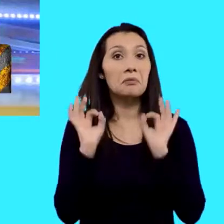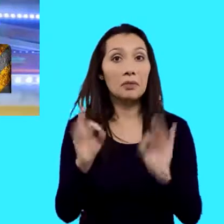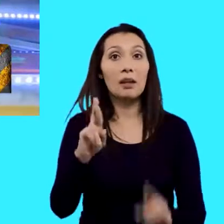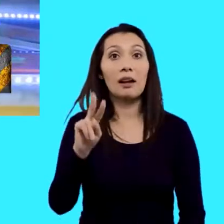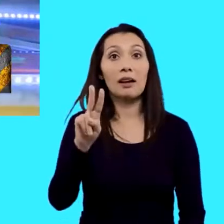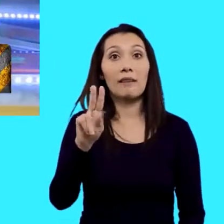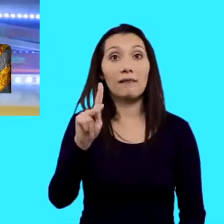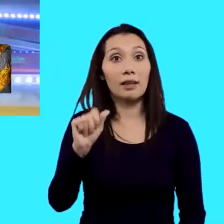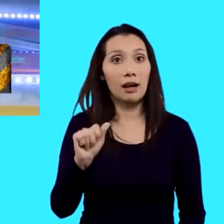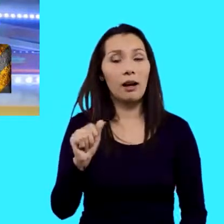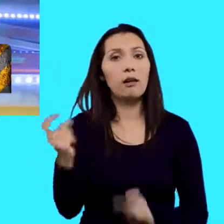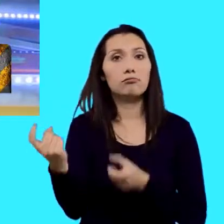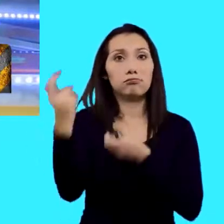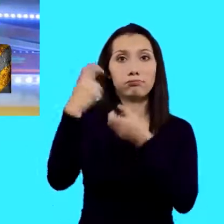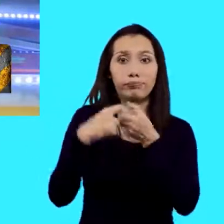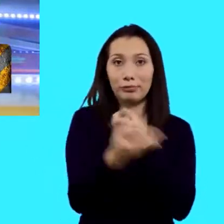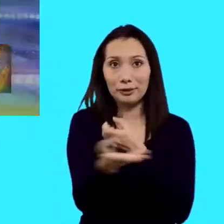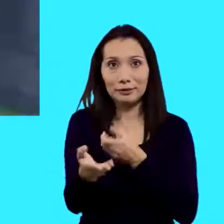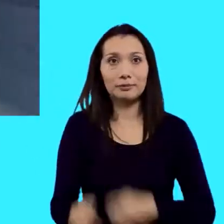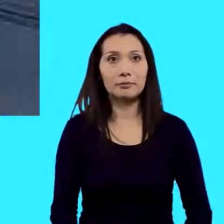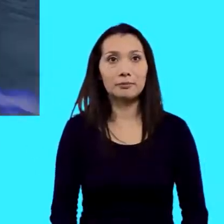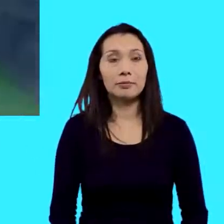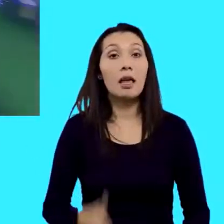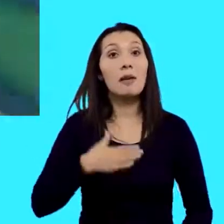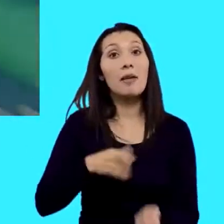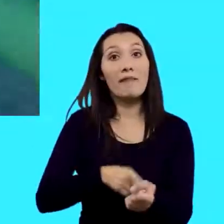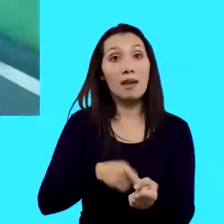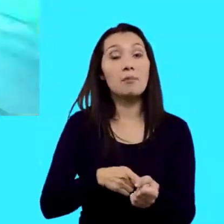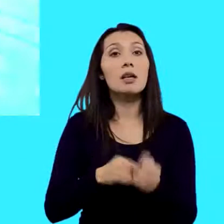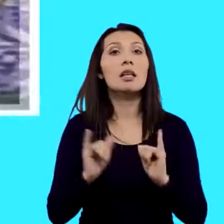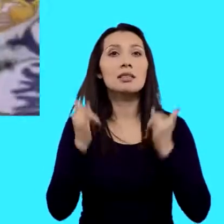¡Estupendo, Ripka! ¡Conéctanos con... Vamos donde vive Ripka. Ella es judía.